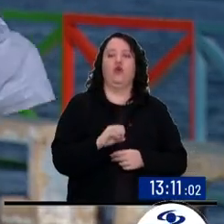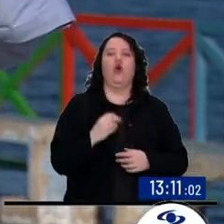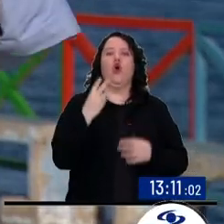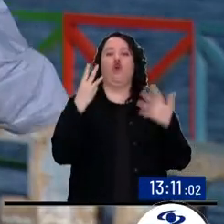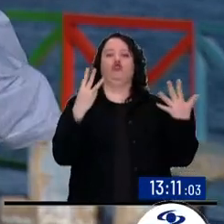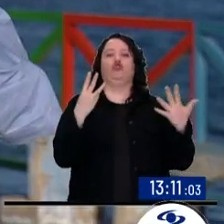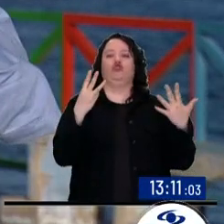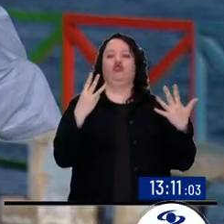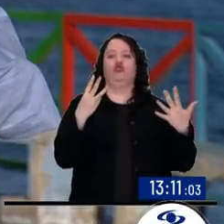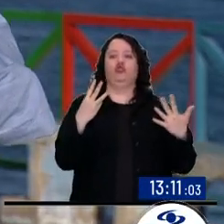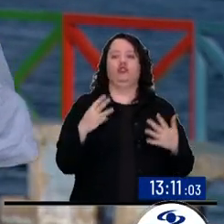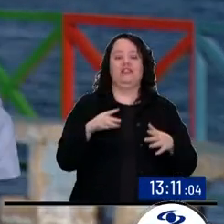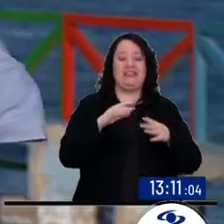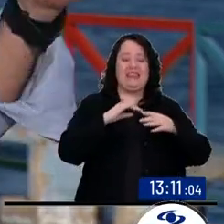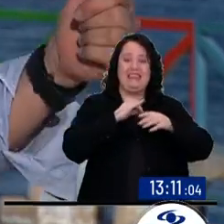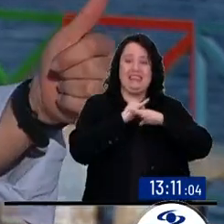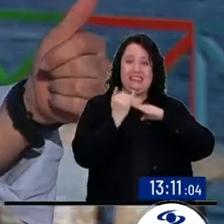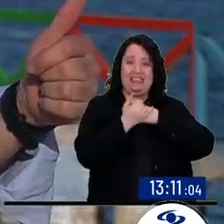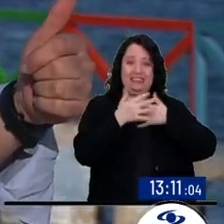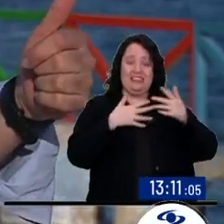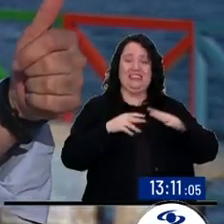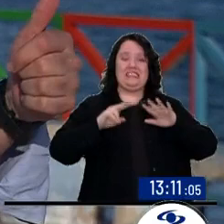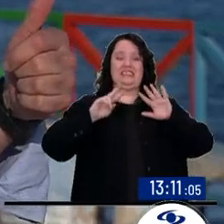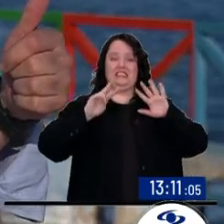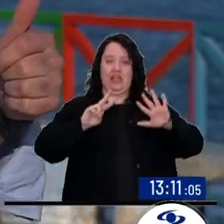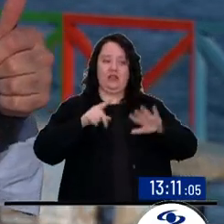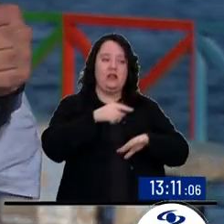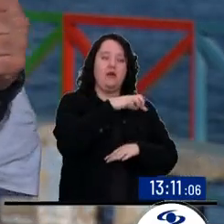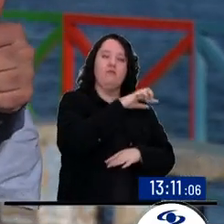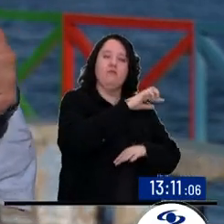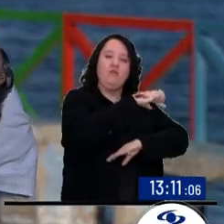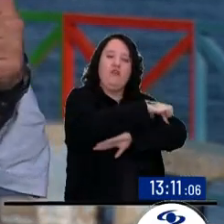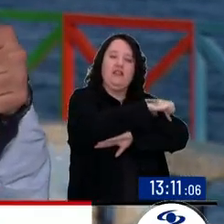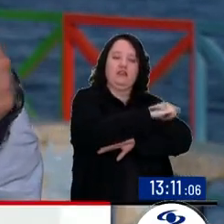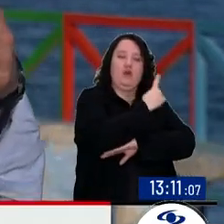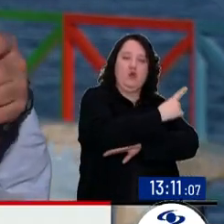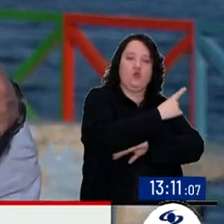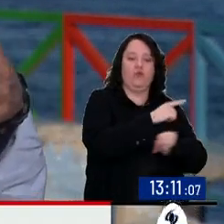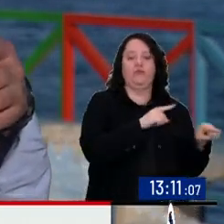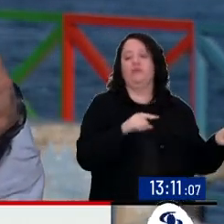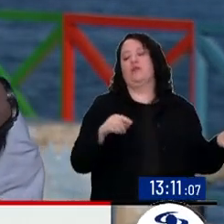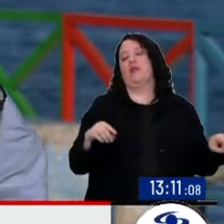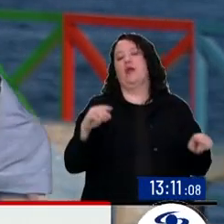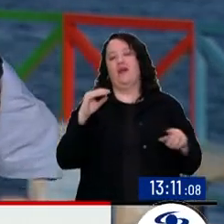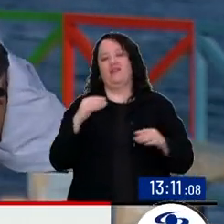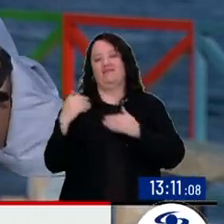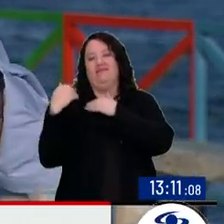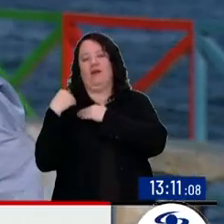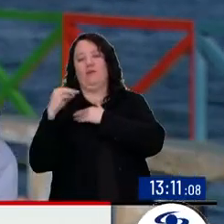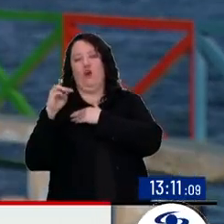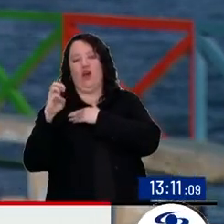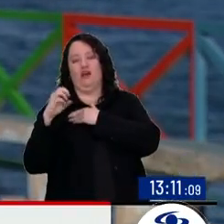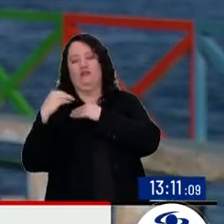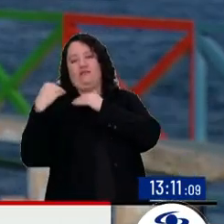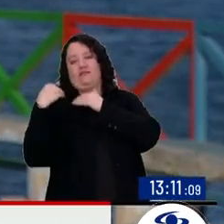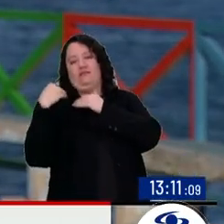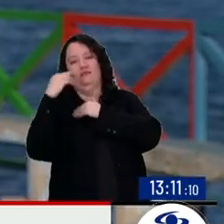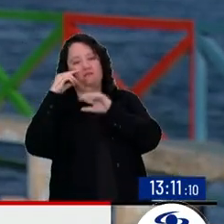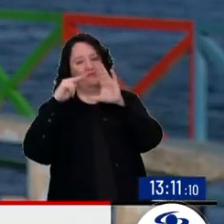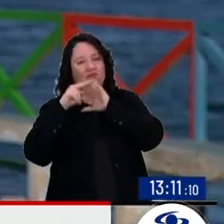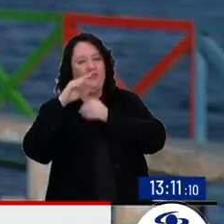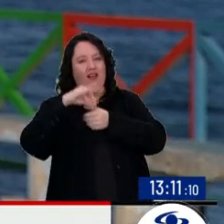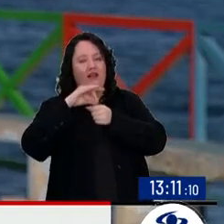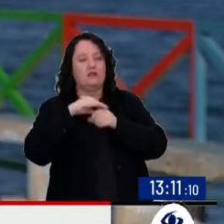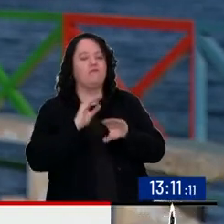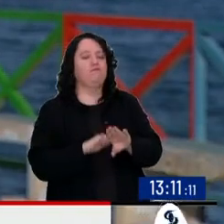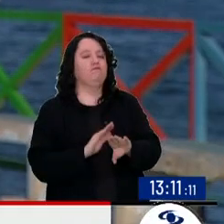de votación, 7 en la isla de San Andrés, 1 en Providencia. La MOE, la Misión de Observación Electoral, ya advierte algunas